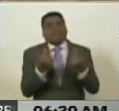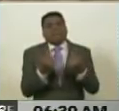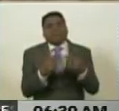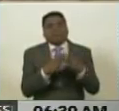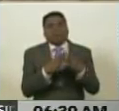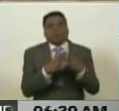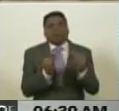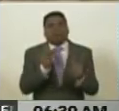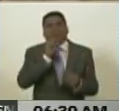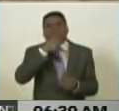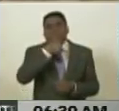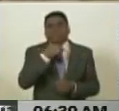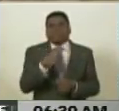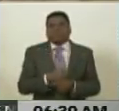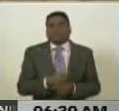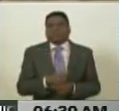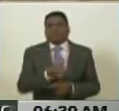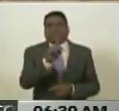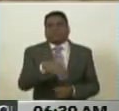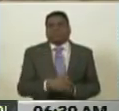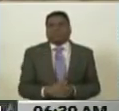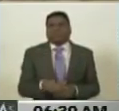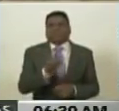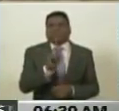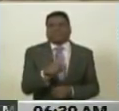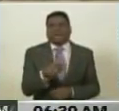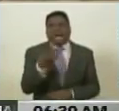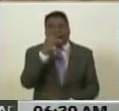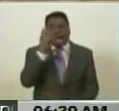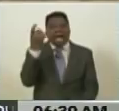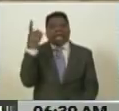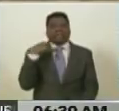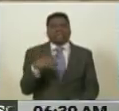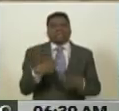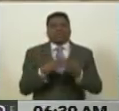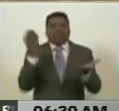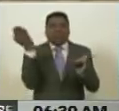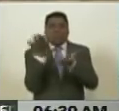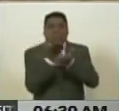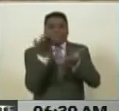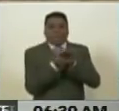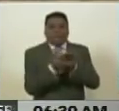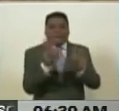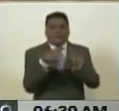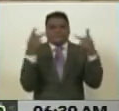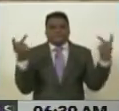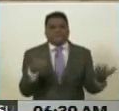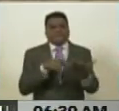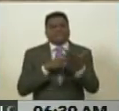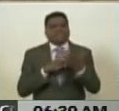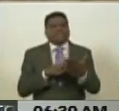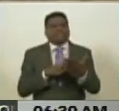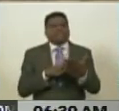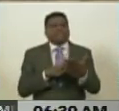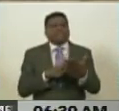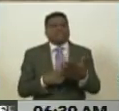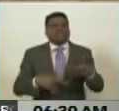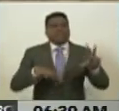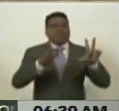todos los pensionados. y pensionadas que además ayer, hoy está circulando un encartado en Últimas Noticias, se acaban de incrementar a